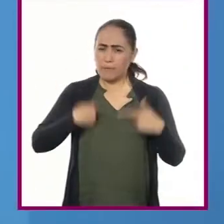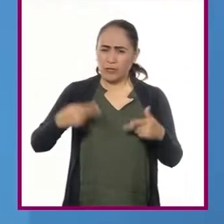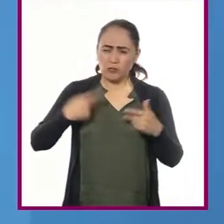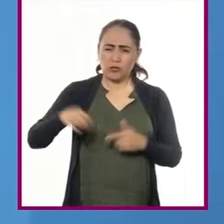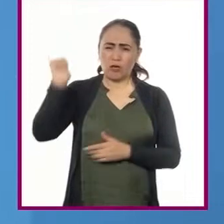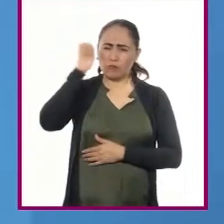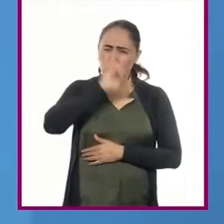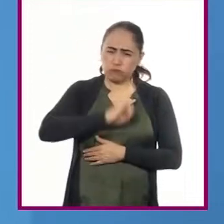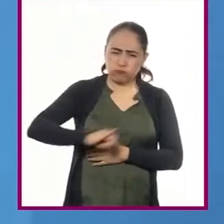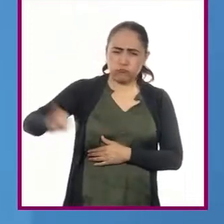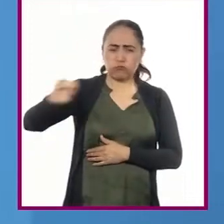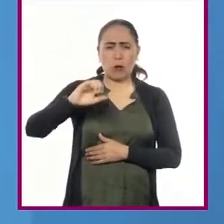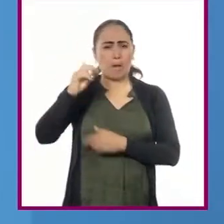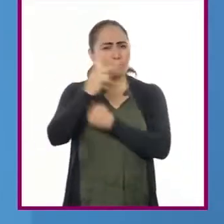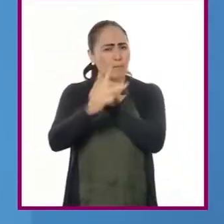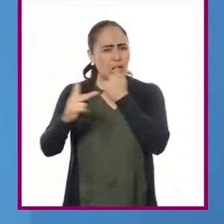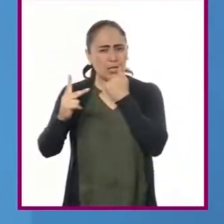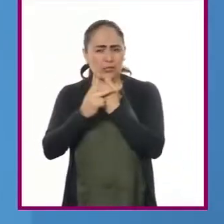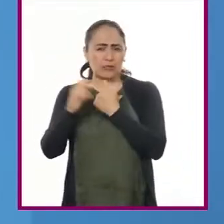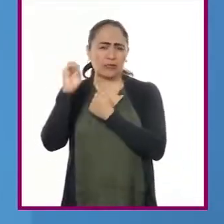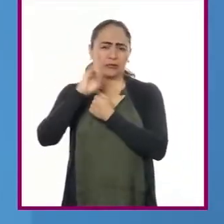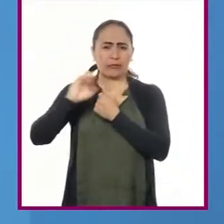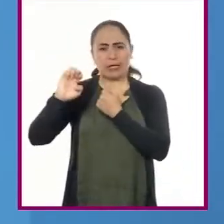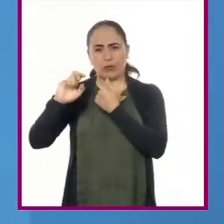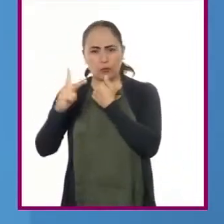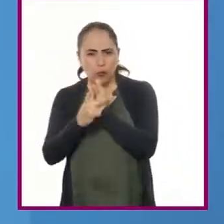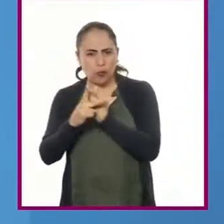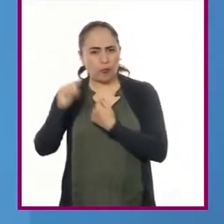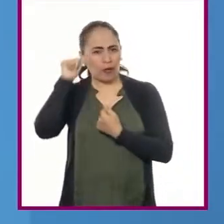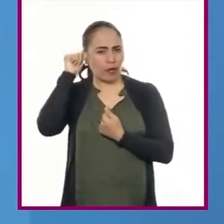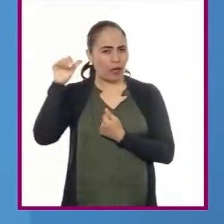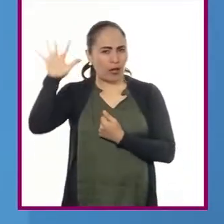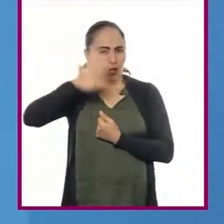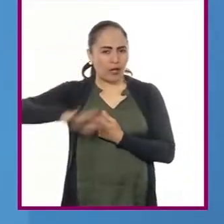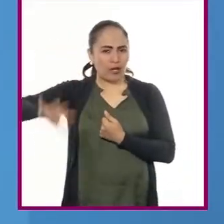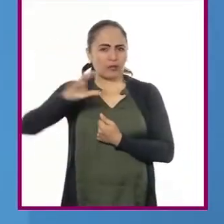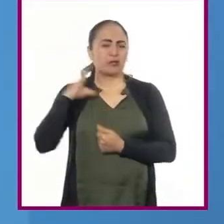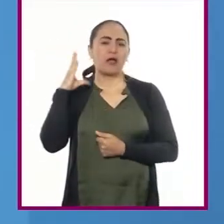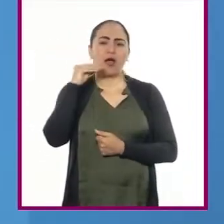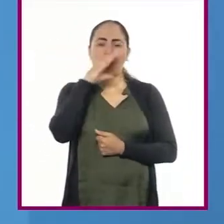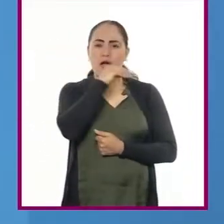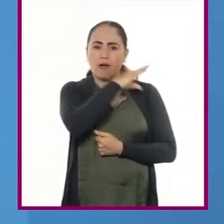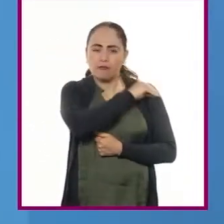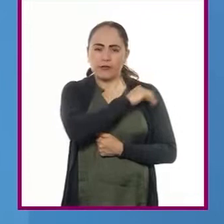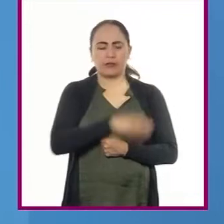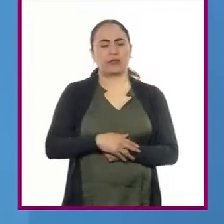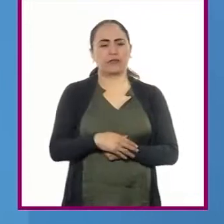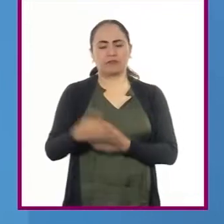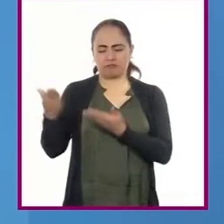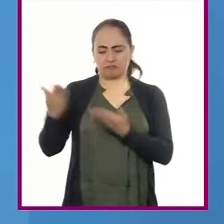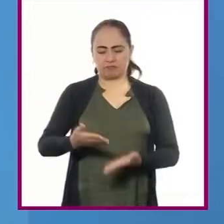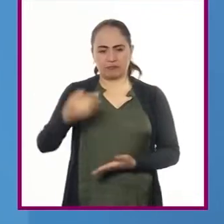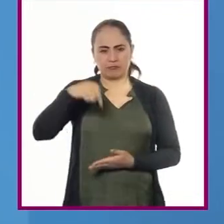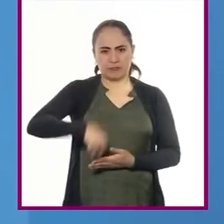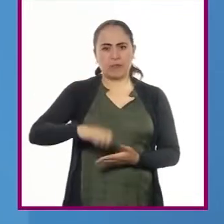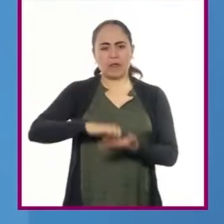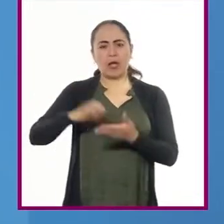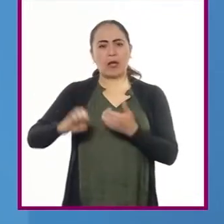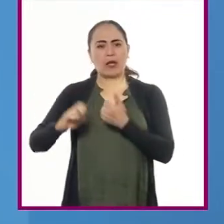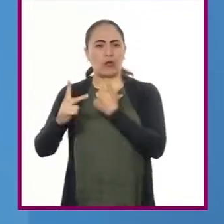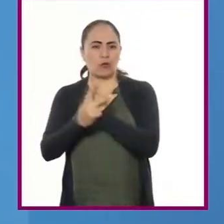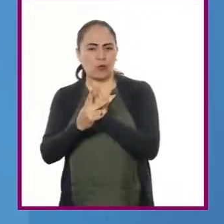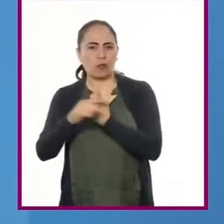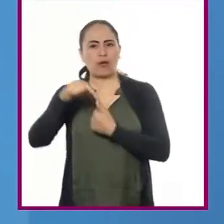provenientes de otros países, de Europa, Asia y África. En el grupo de los europeos arribaron